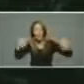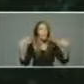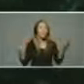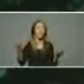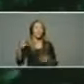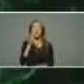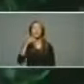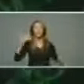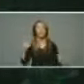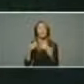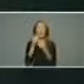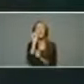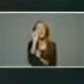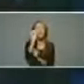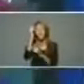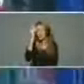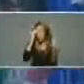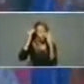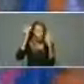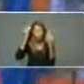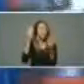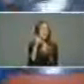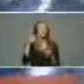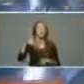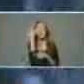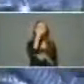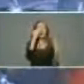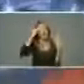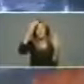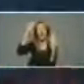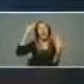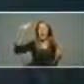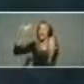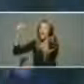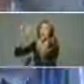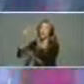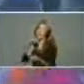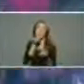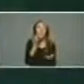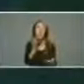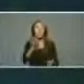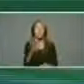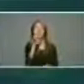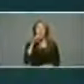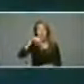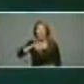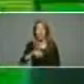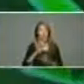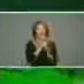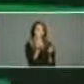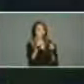rindo por unos minutos Mi mayor tributo a este carnaval de esta